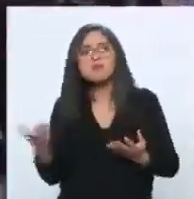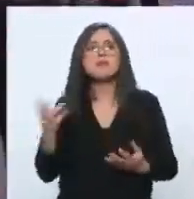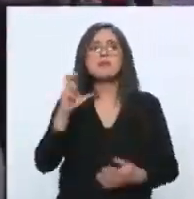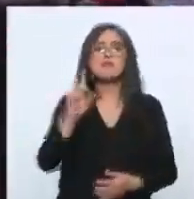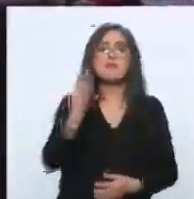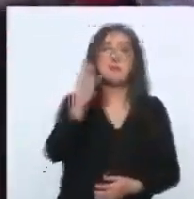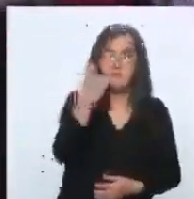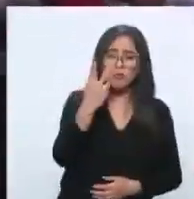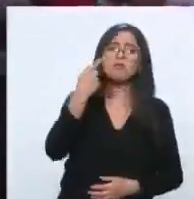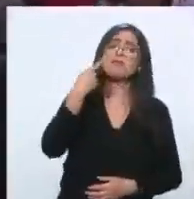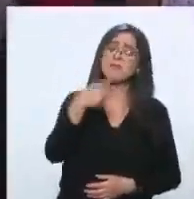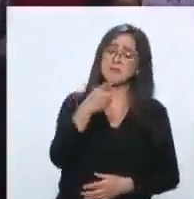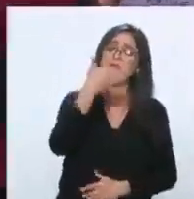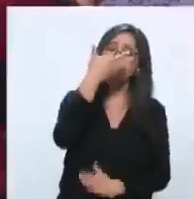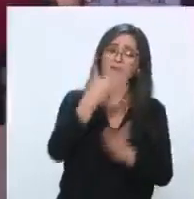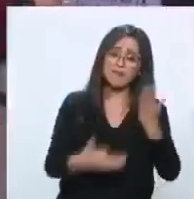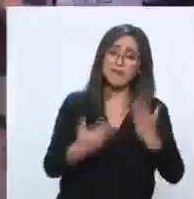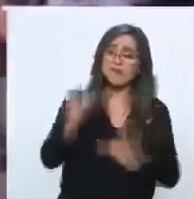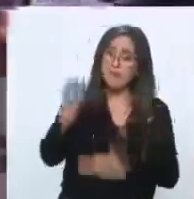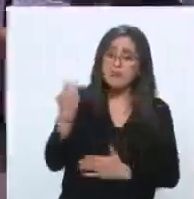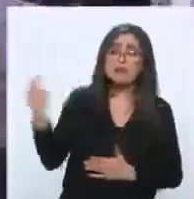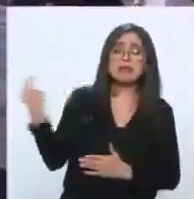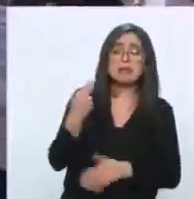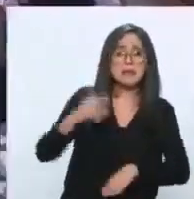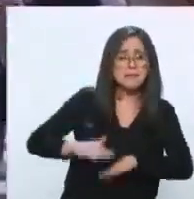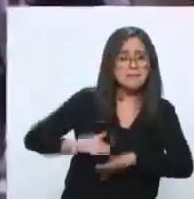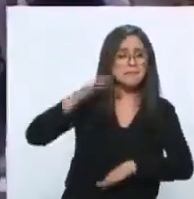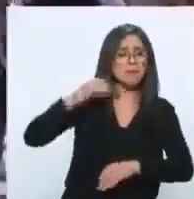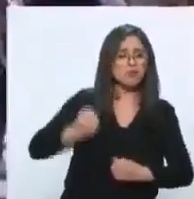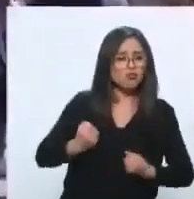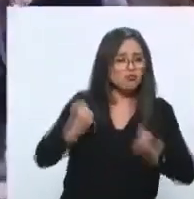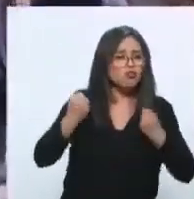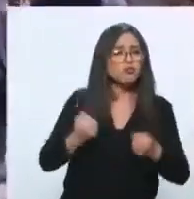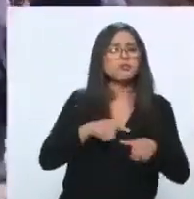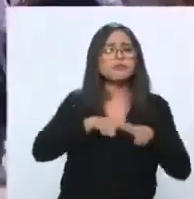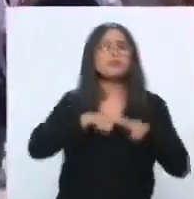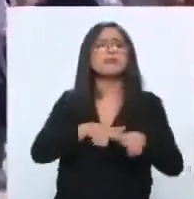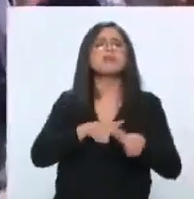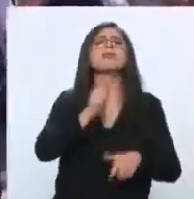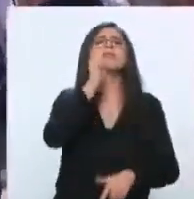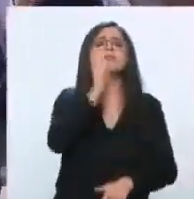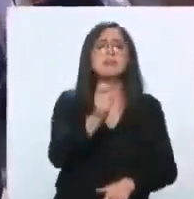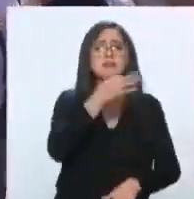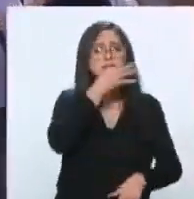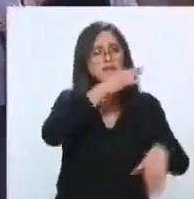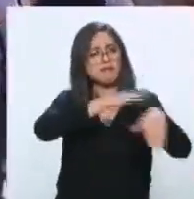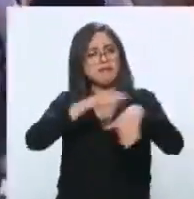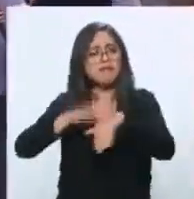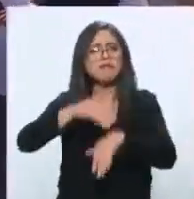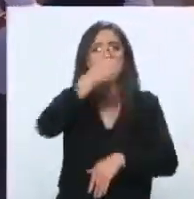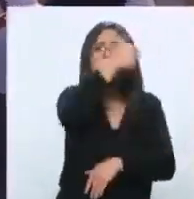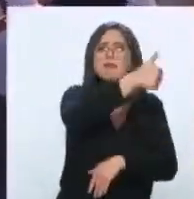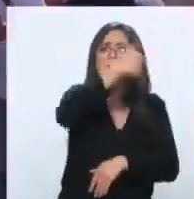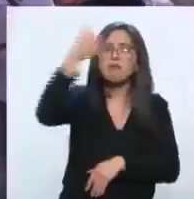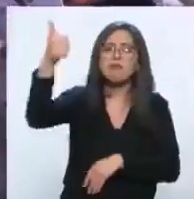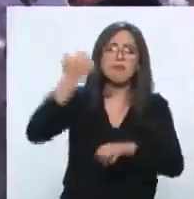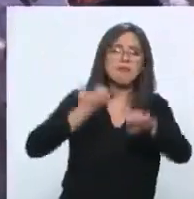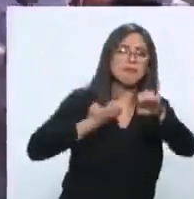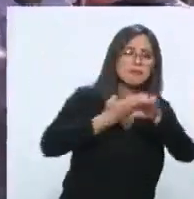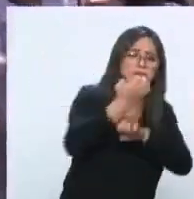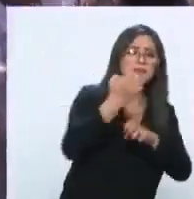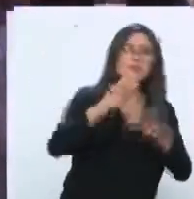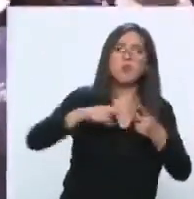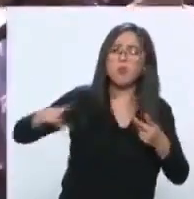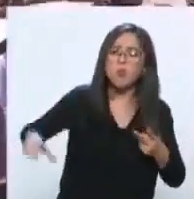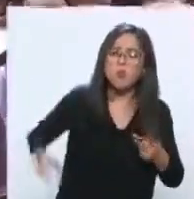gran reto, Juan, de fortalecerlo. Y esto hay que recordar que es obligación de las entidades federativas, de las gobernadoras y los